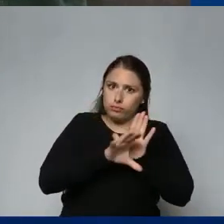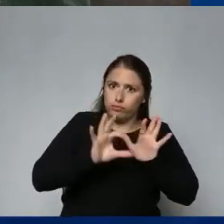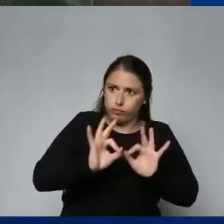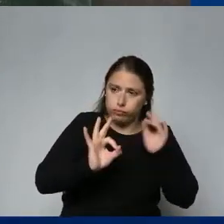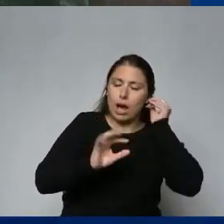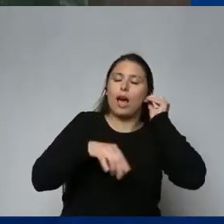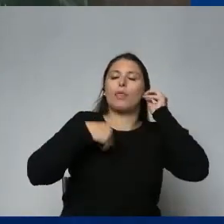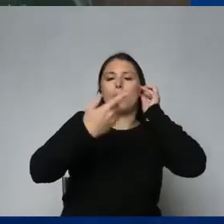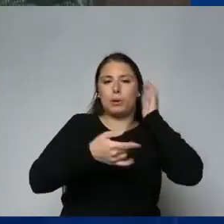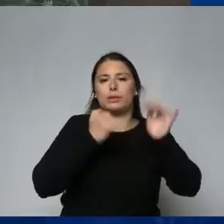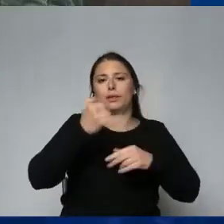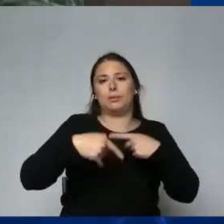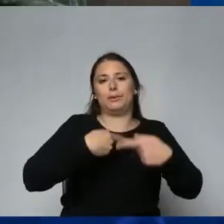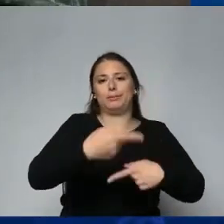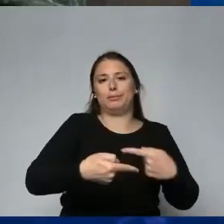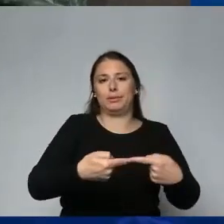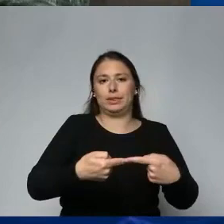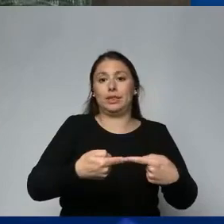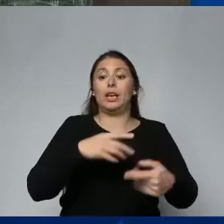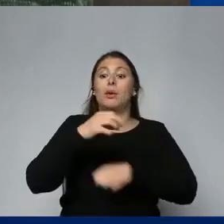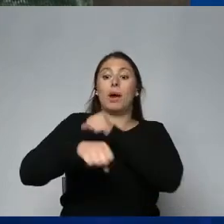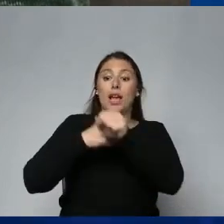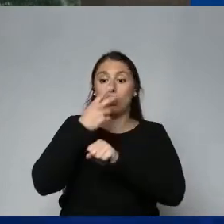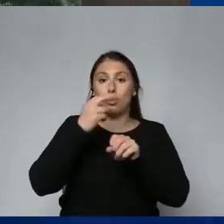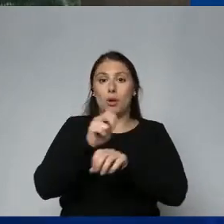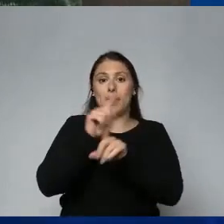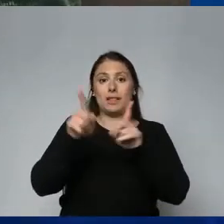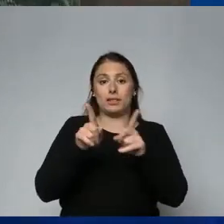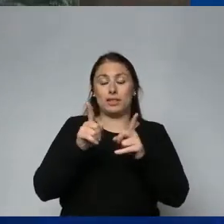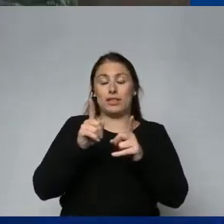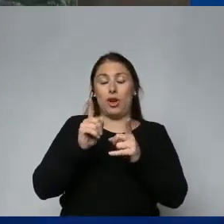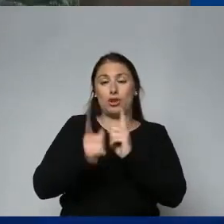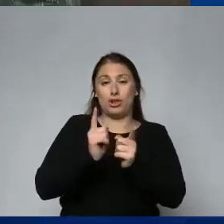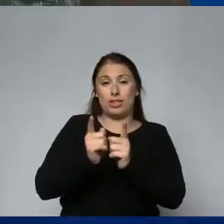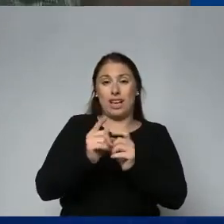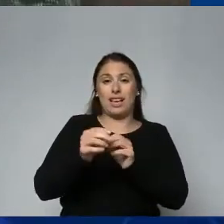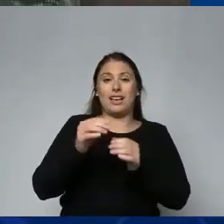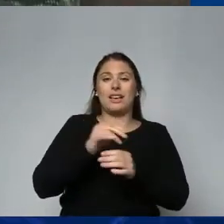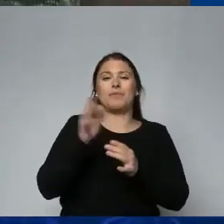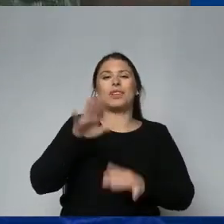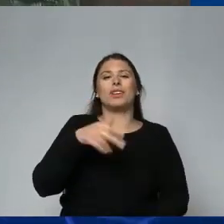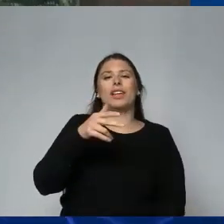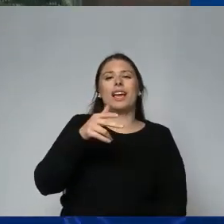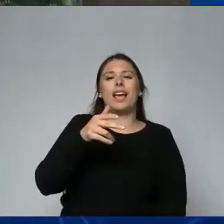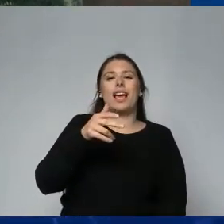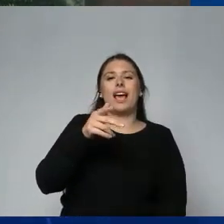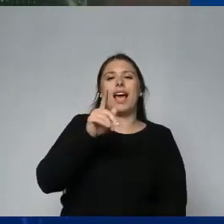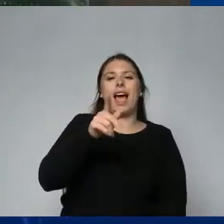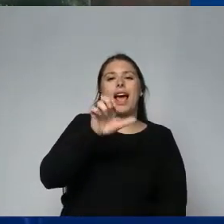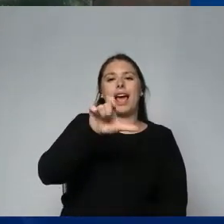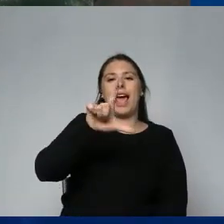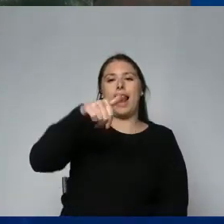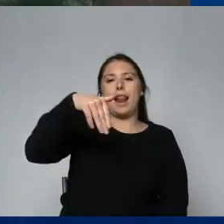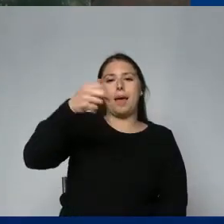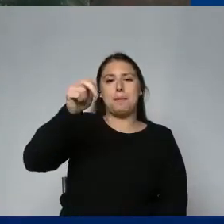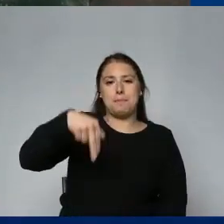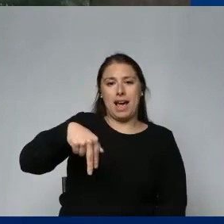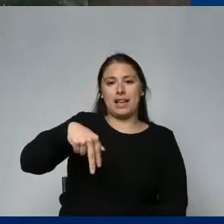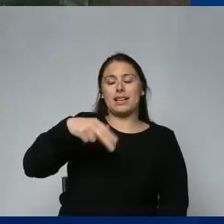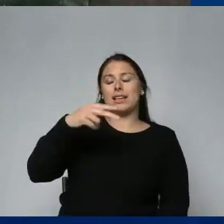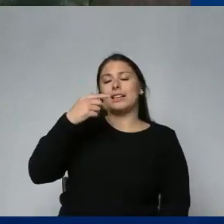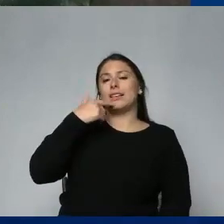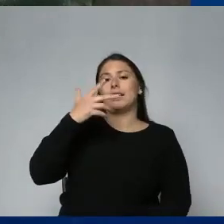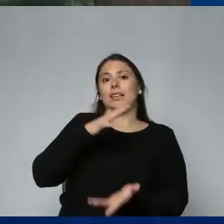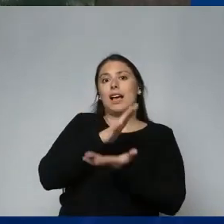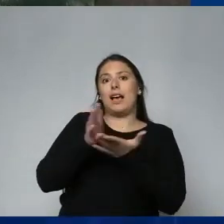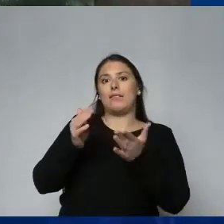2011, con la sentencia Gelman, que la Corte Interamericana dio